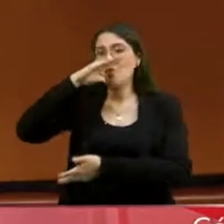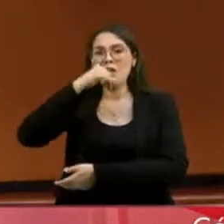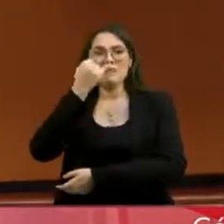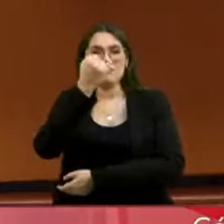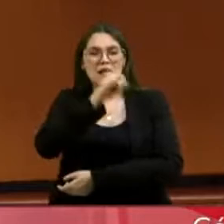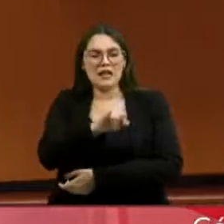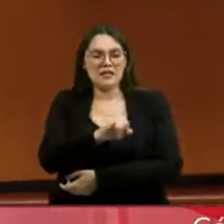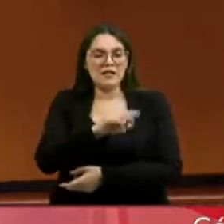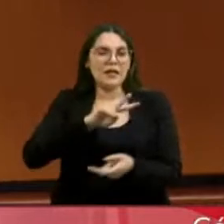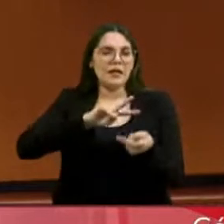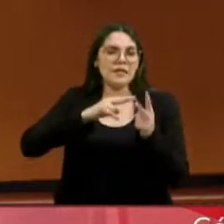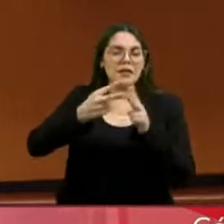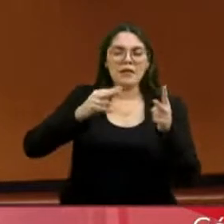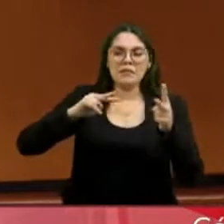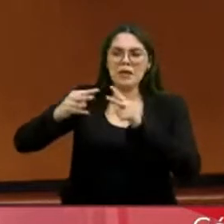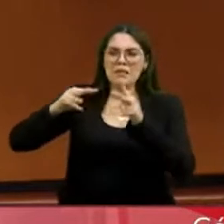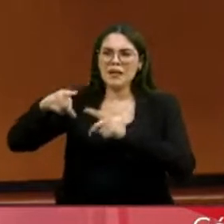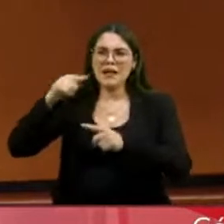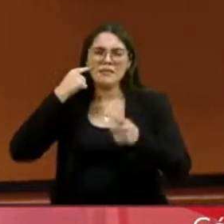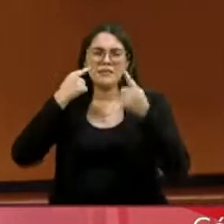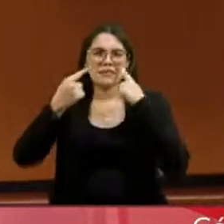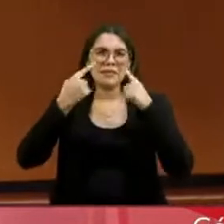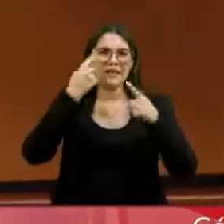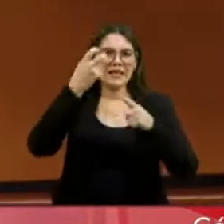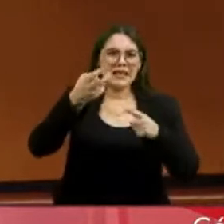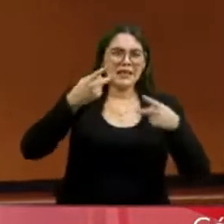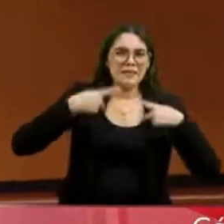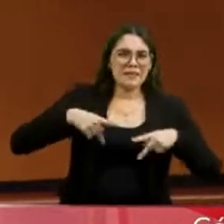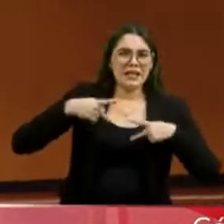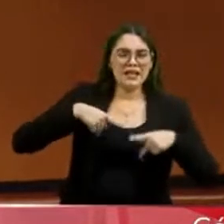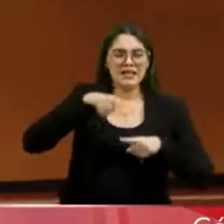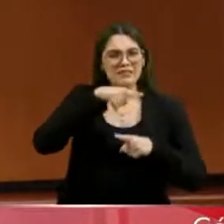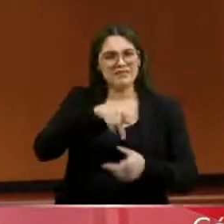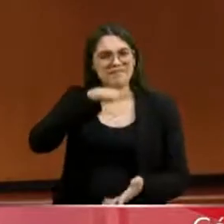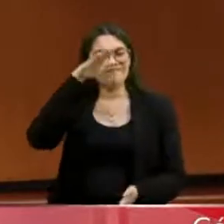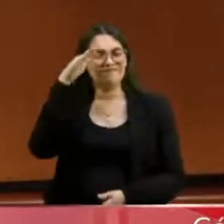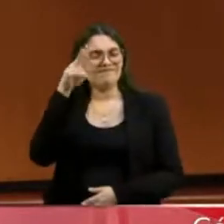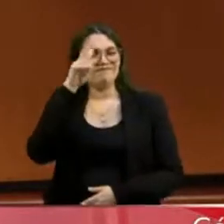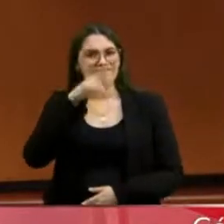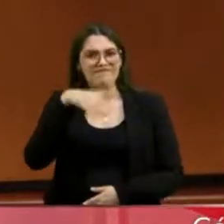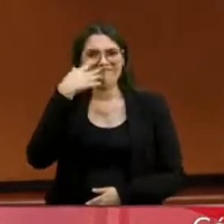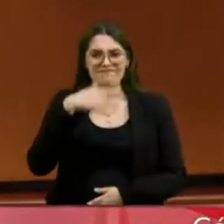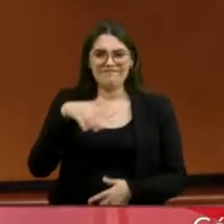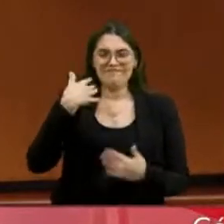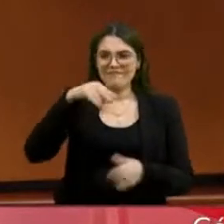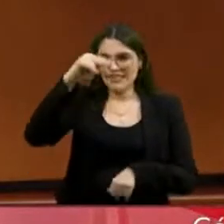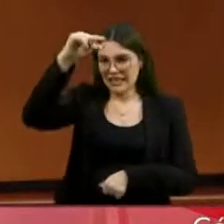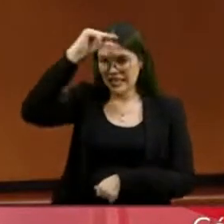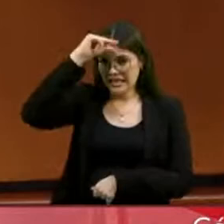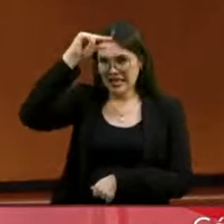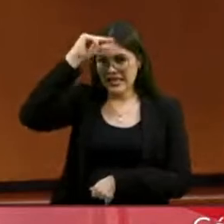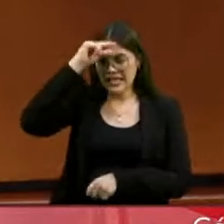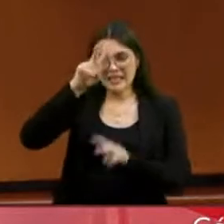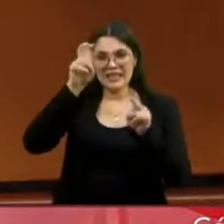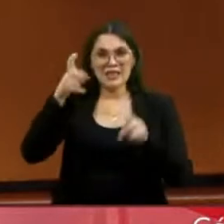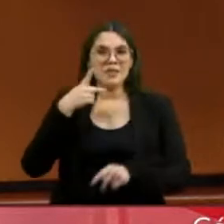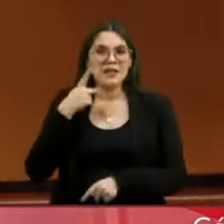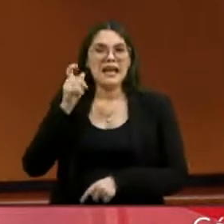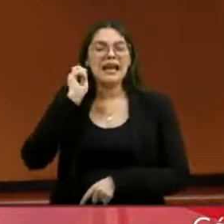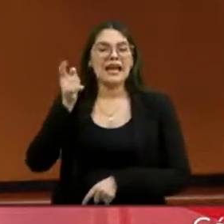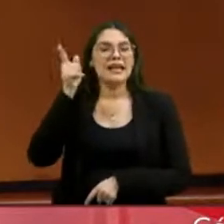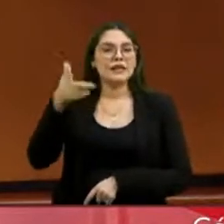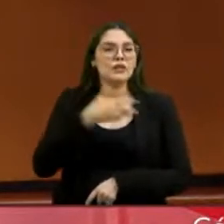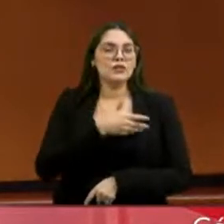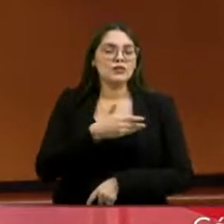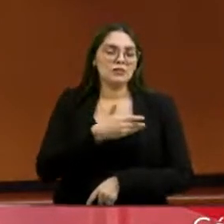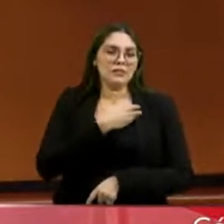Y ese compañero excepcional, ese gigante, ese genio de la política, el compañero presidente